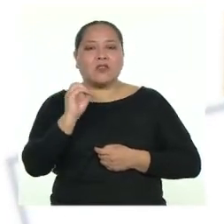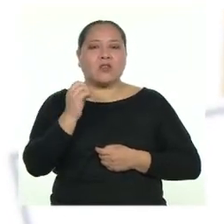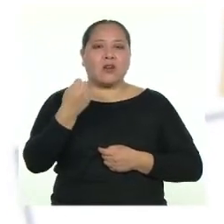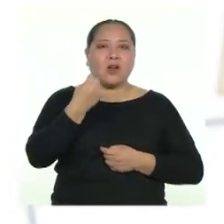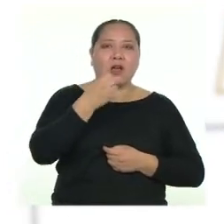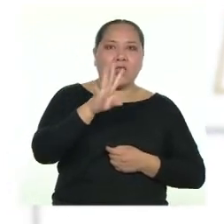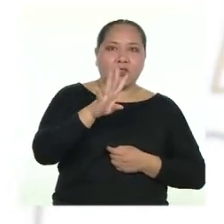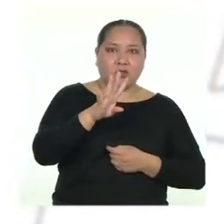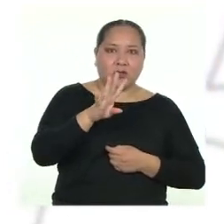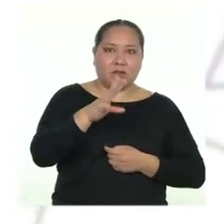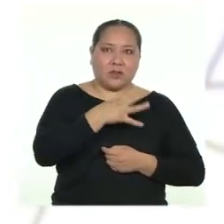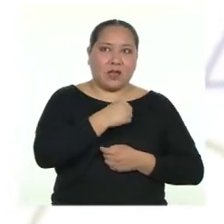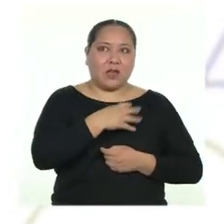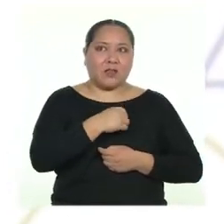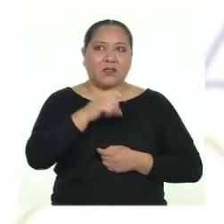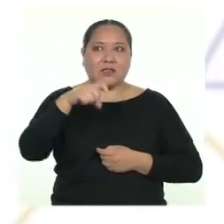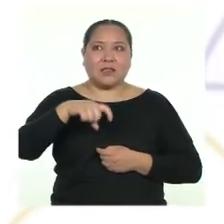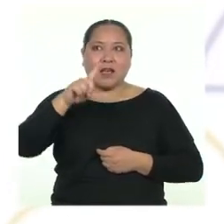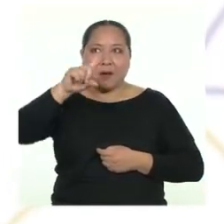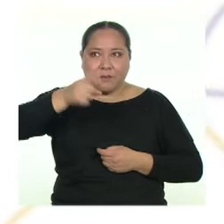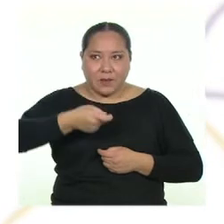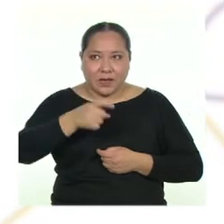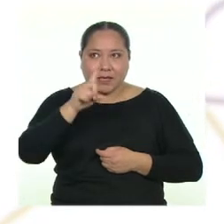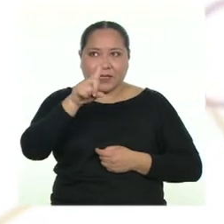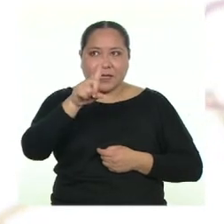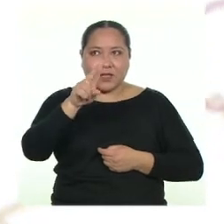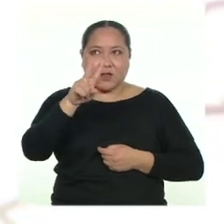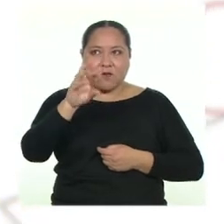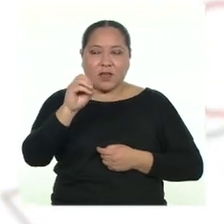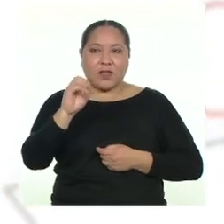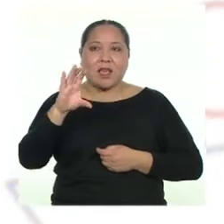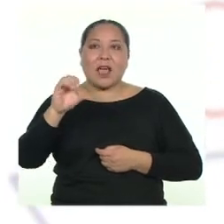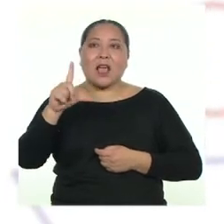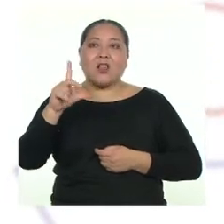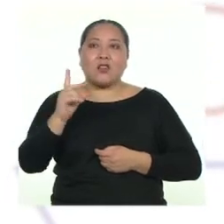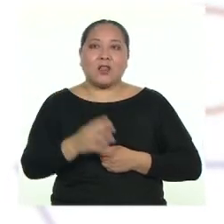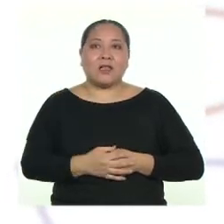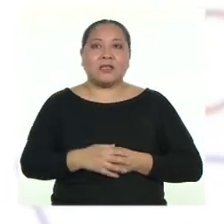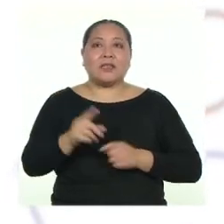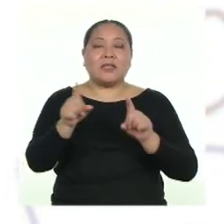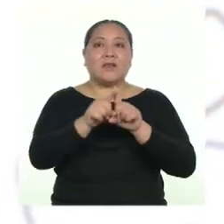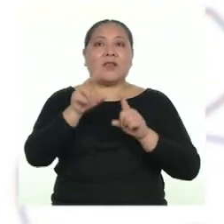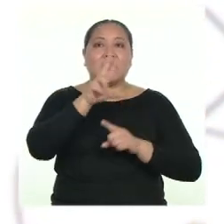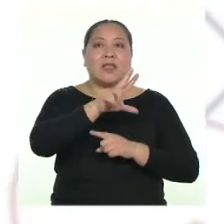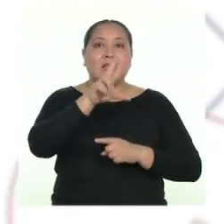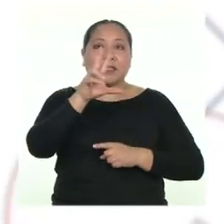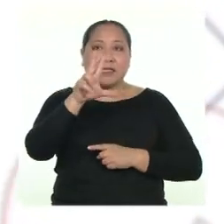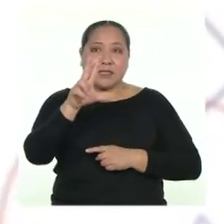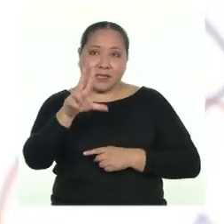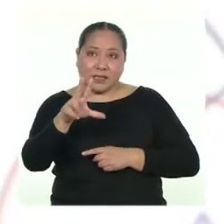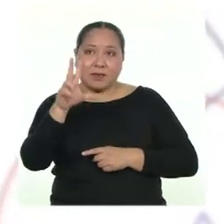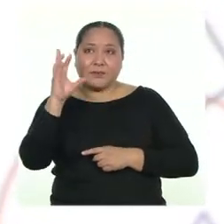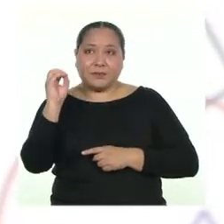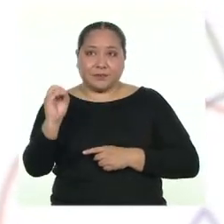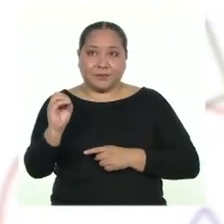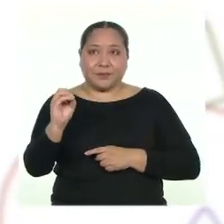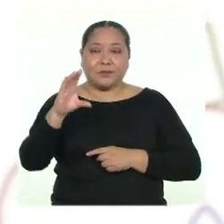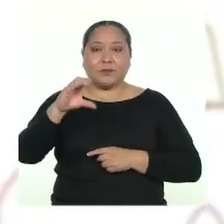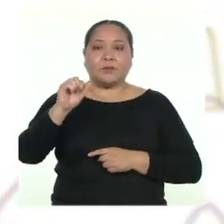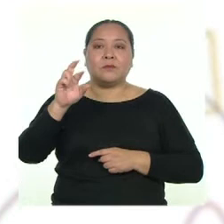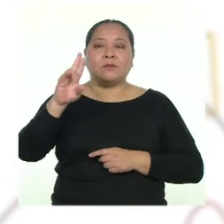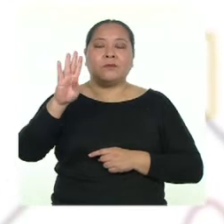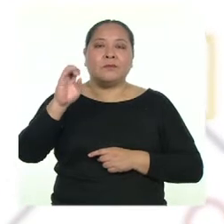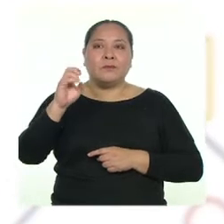necesitan 1.120 calorías y 330 gramos de carbohidratos al día para tener la energía necesaria